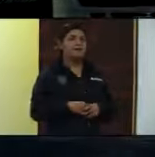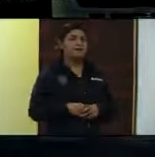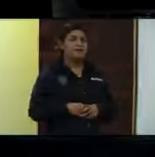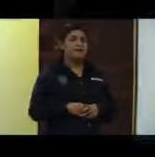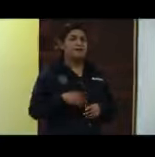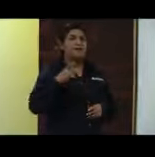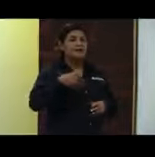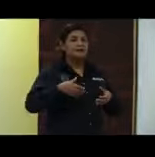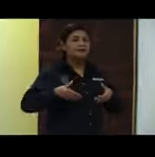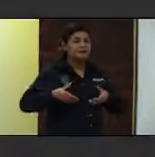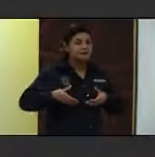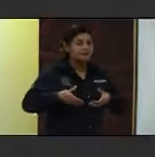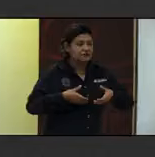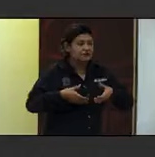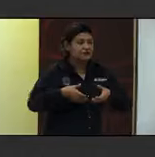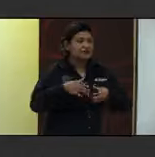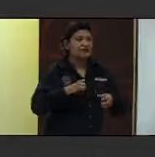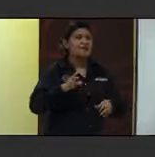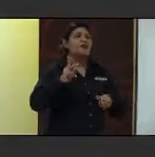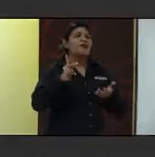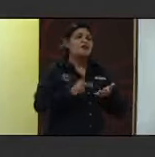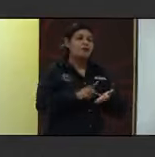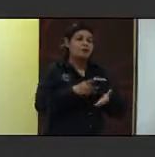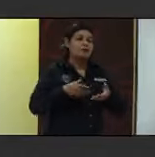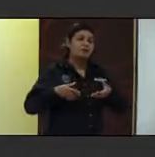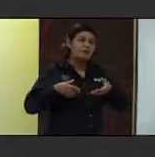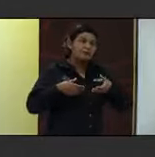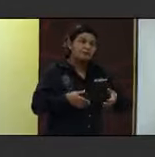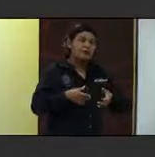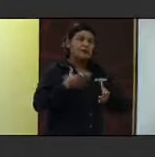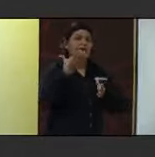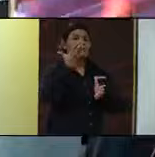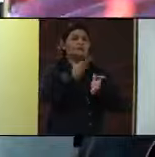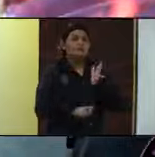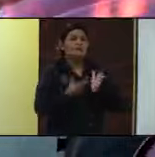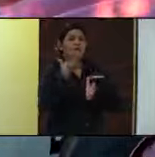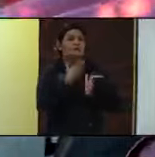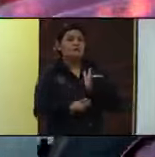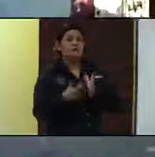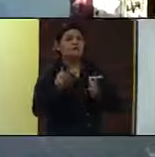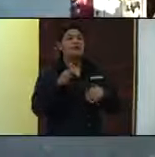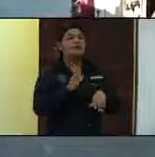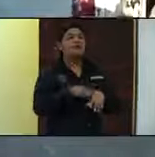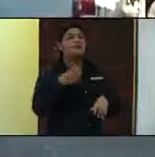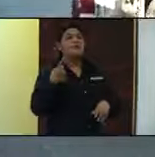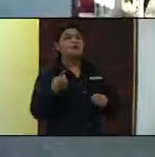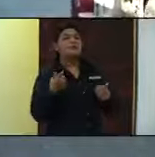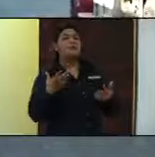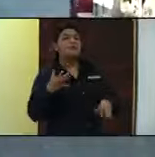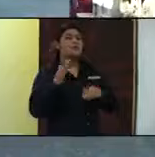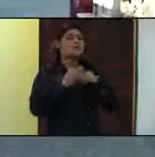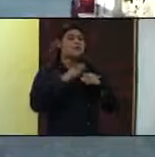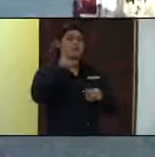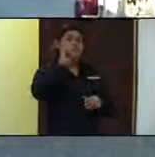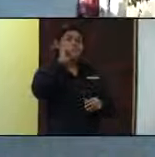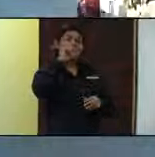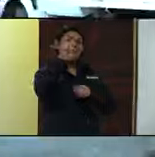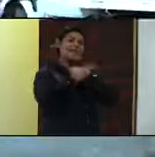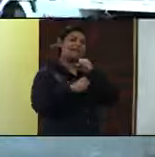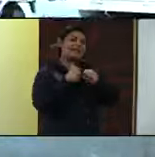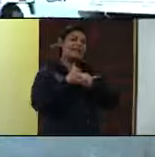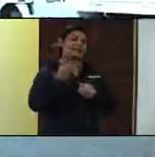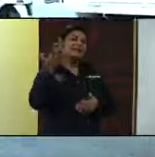las tuberías las vuelven a cargar y vuelven a tener fugas. ¿Por qué? Ya lo digo, ¿por qué? Son más de 30 años con tuberías muy